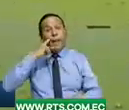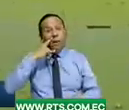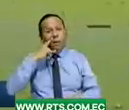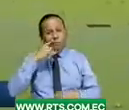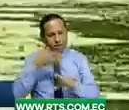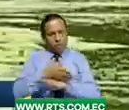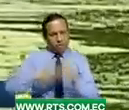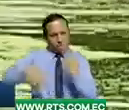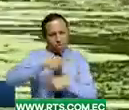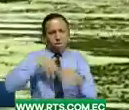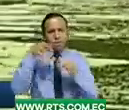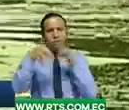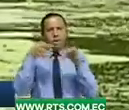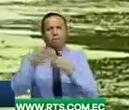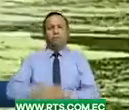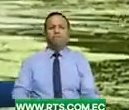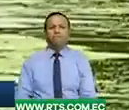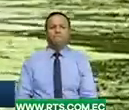enseguida.